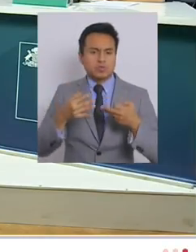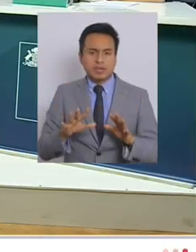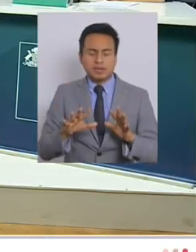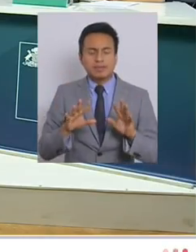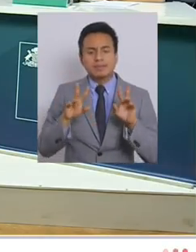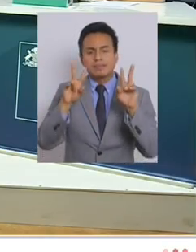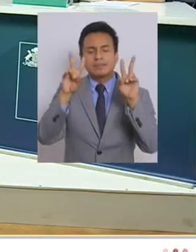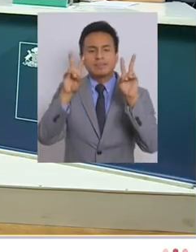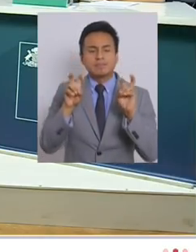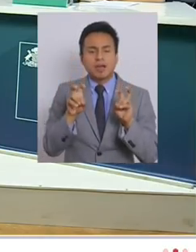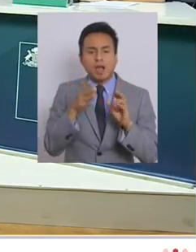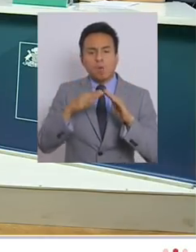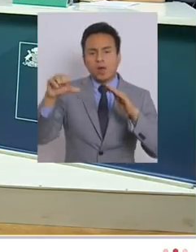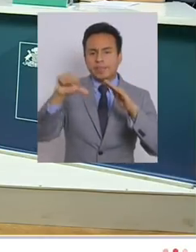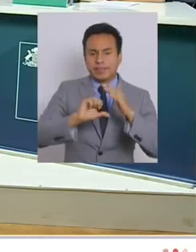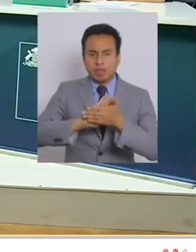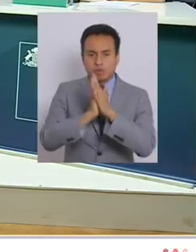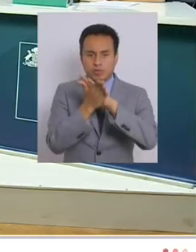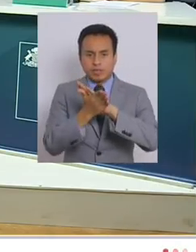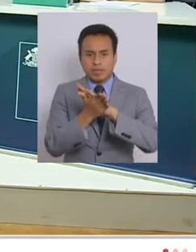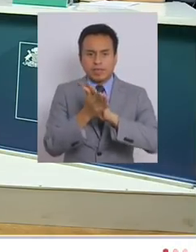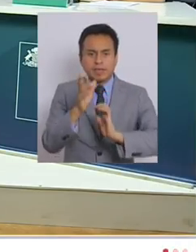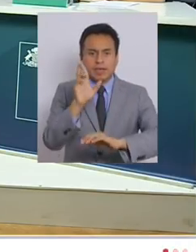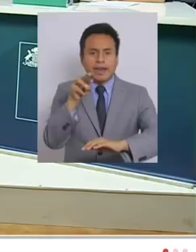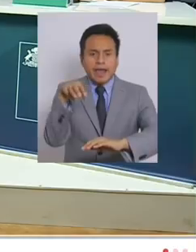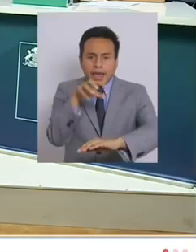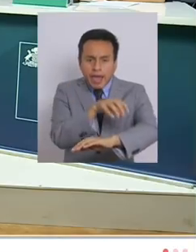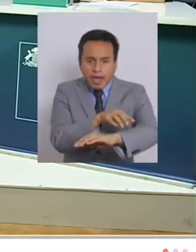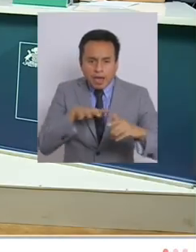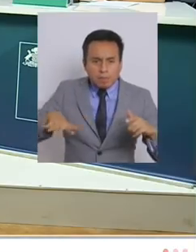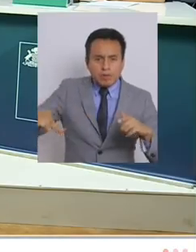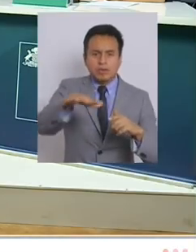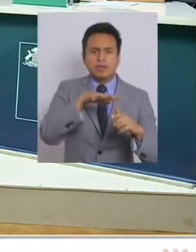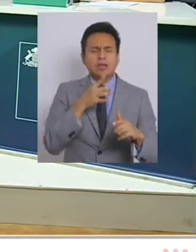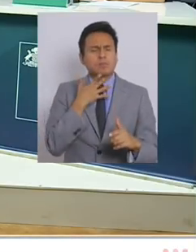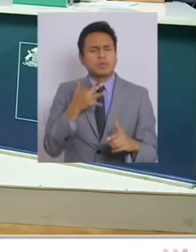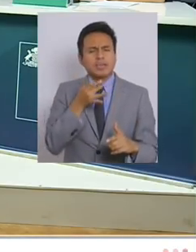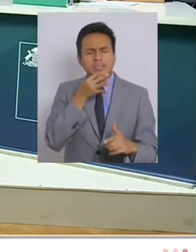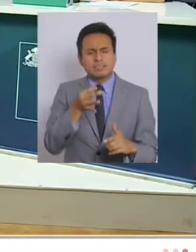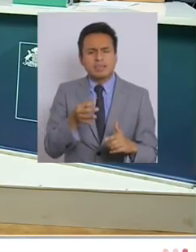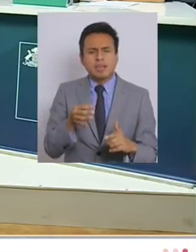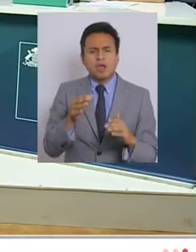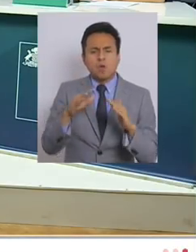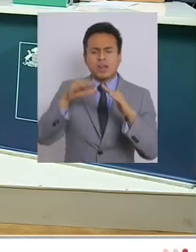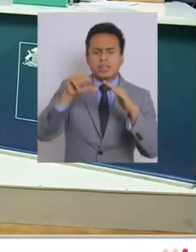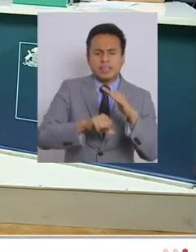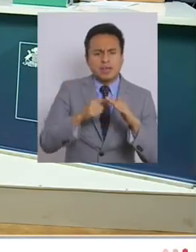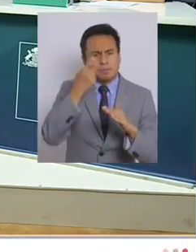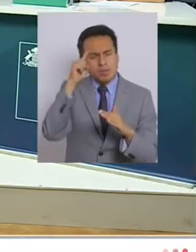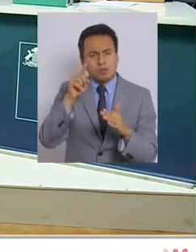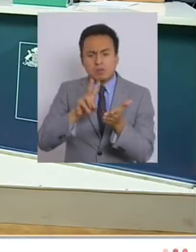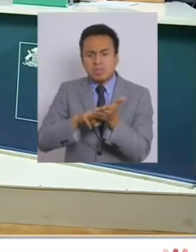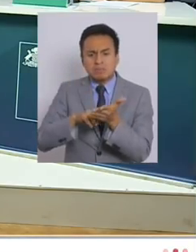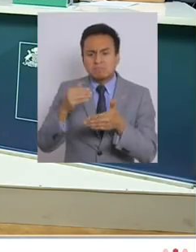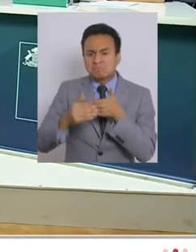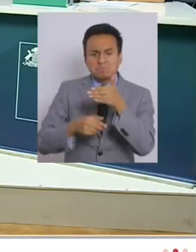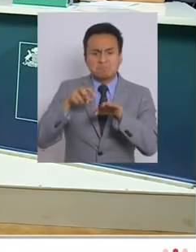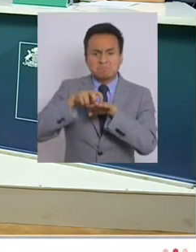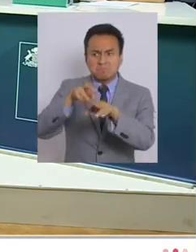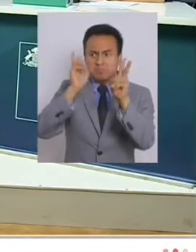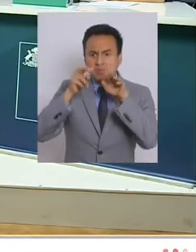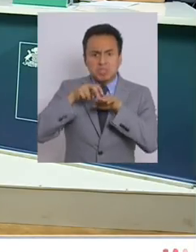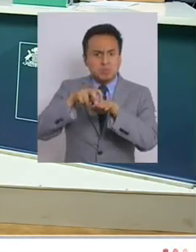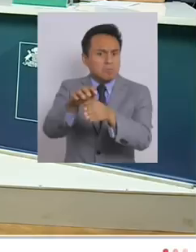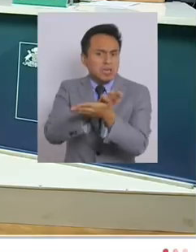esta cuarentena total aquí en la región metropolitana a saber por qué se insiste en decretar cuarentena si no están siendo efectiva en el transporte público por